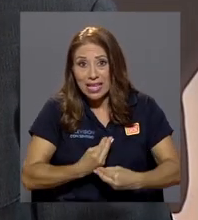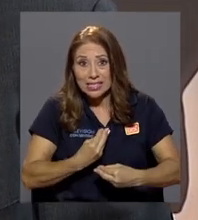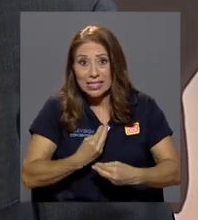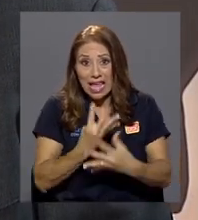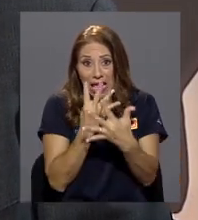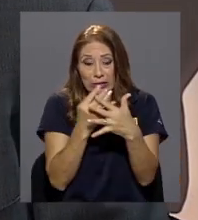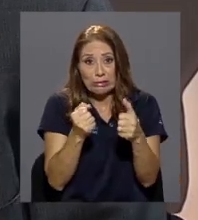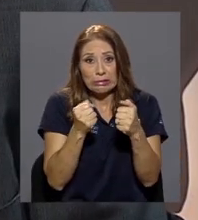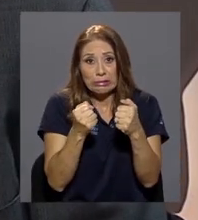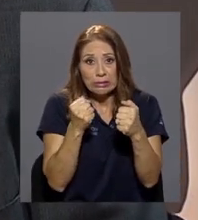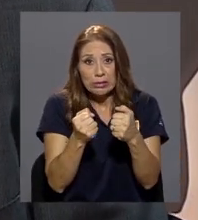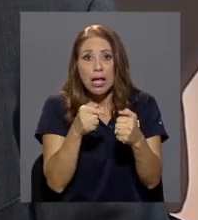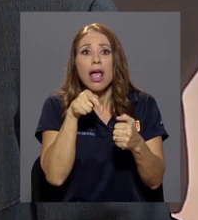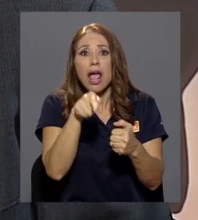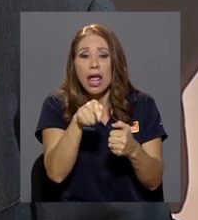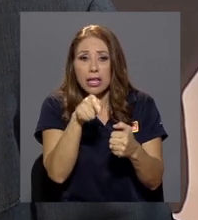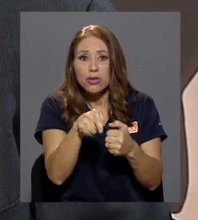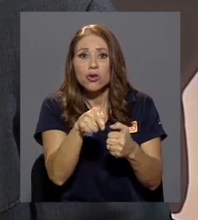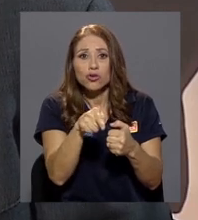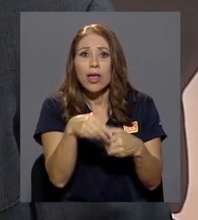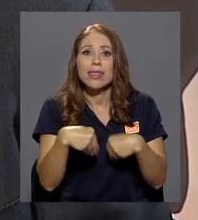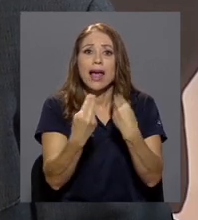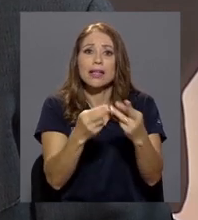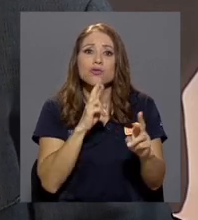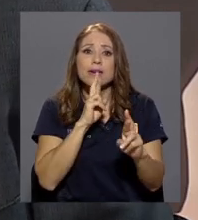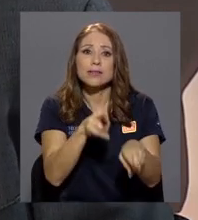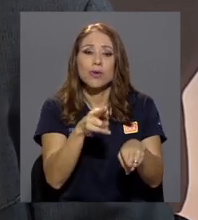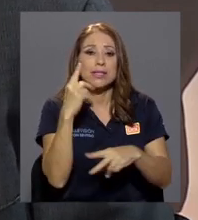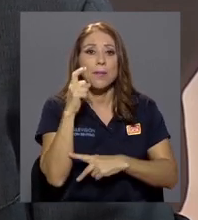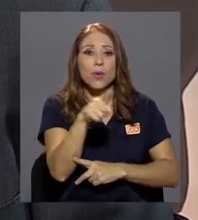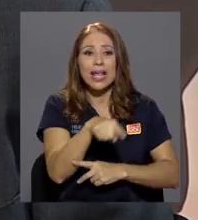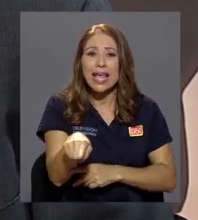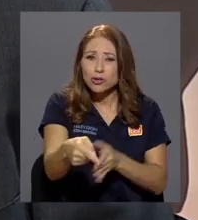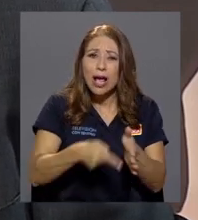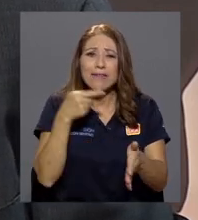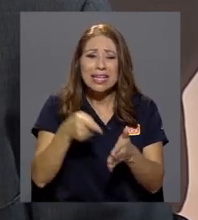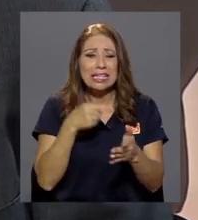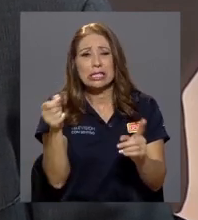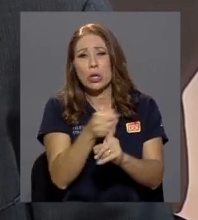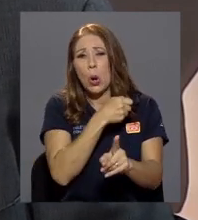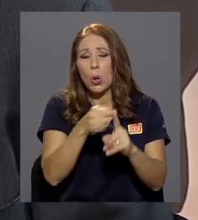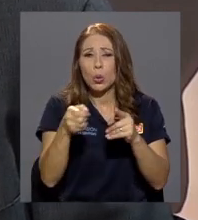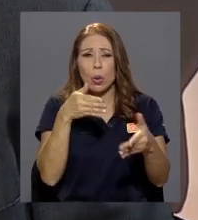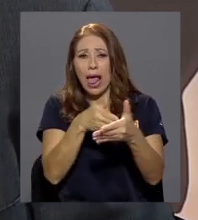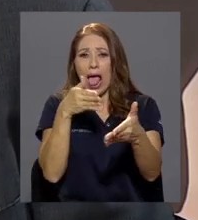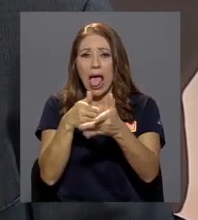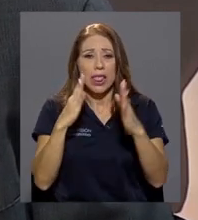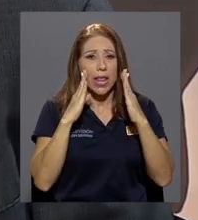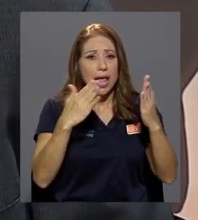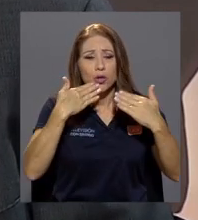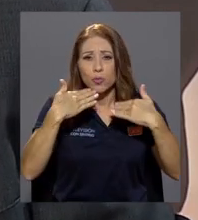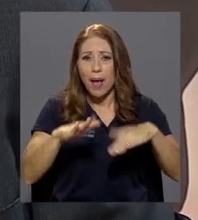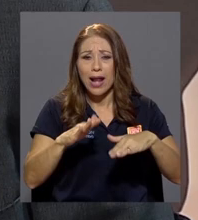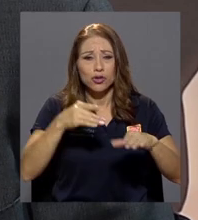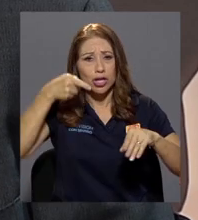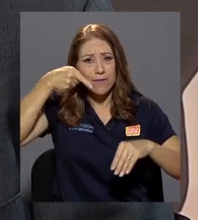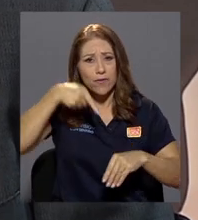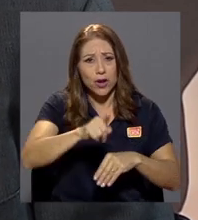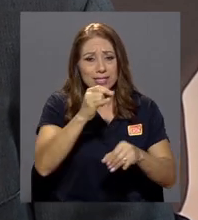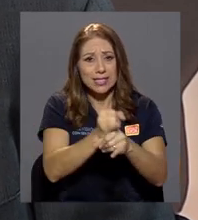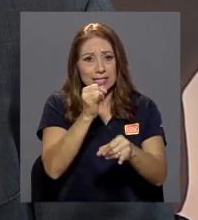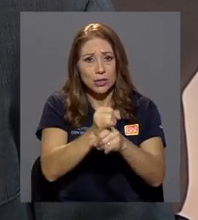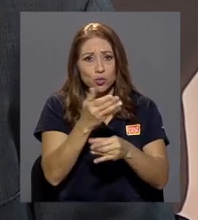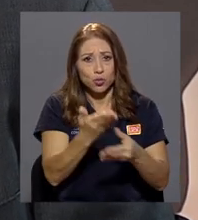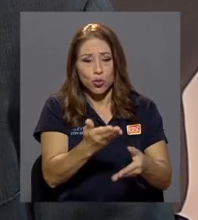como preso como presa los nocivos efectos a veces muy duros de torturas malos tratos y violencias institucionales